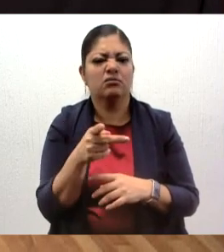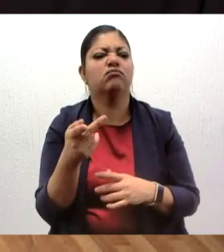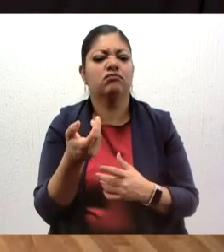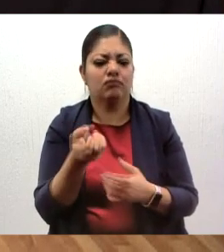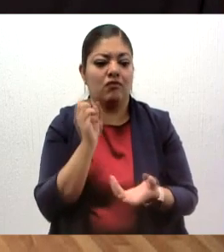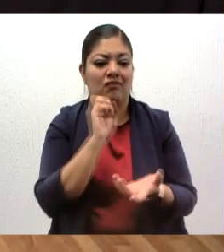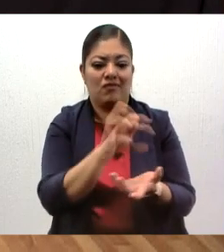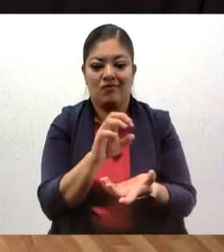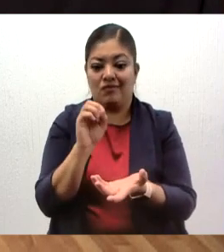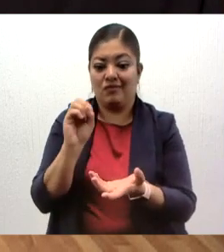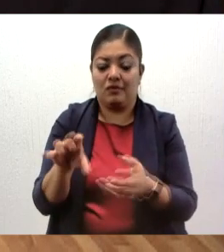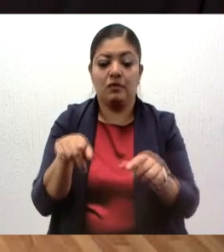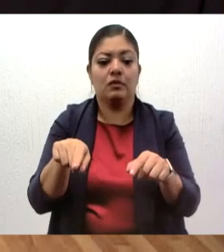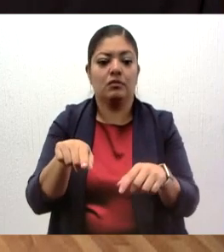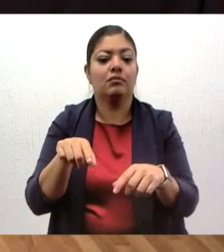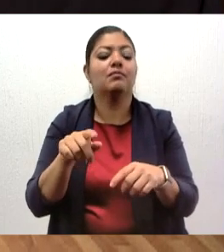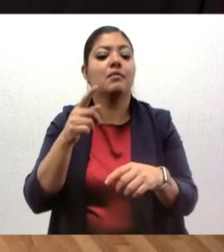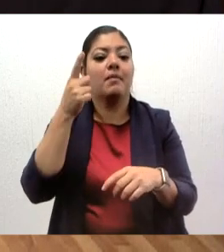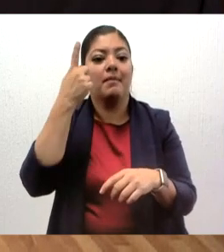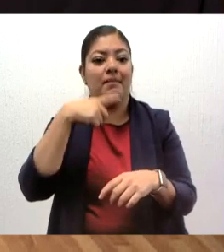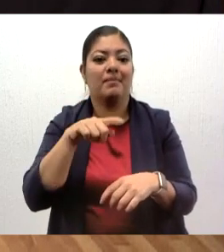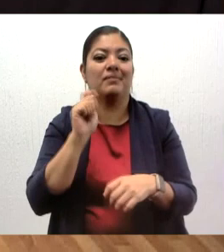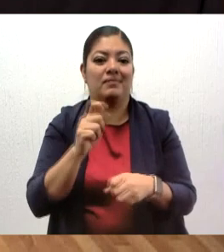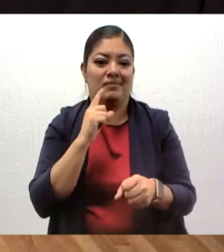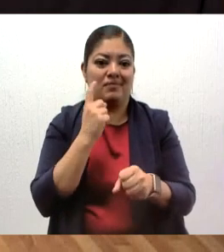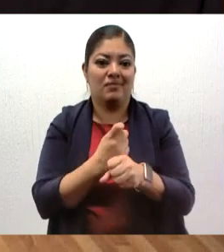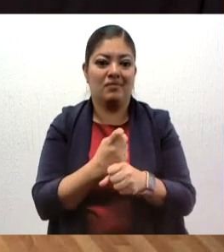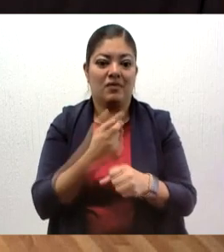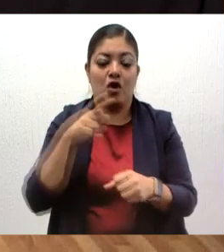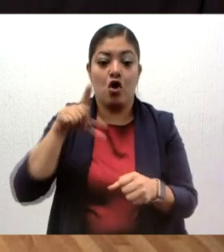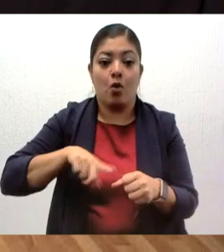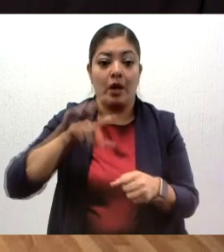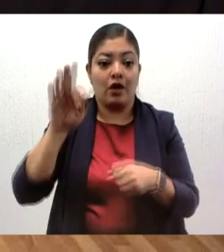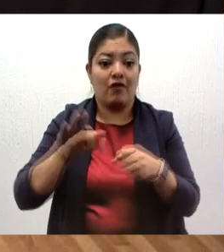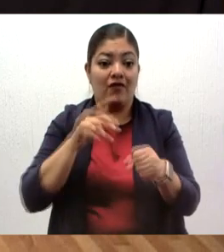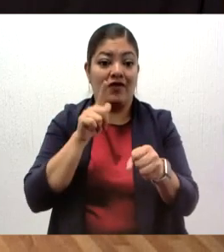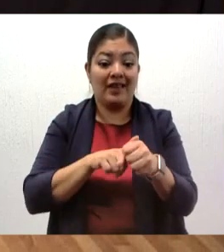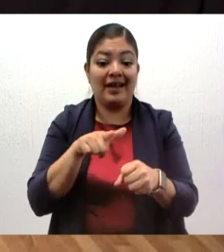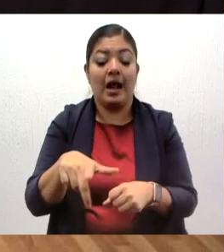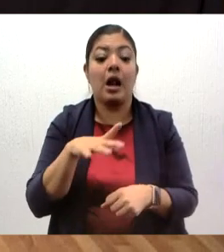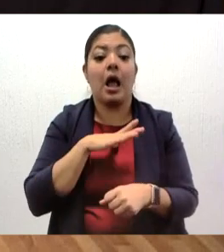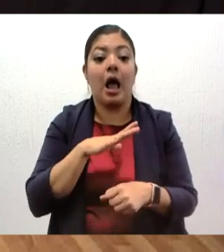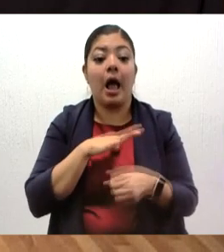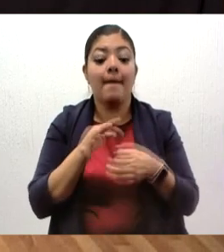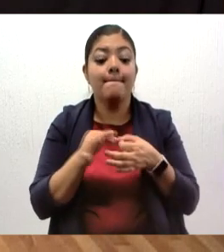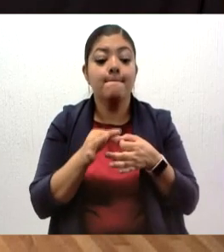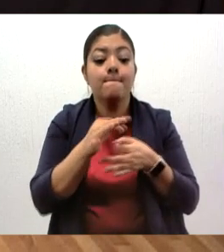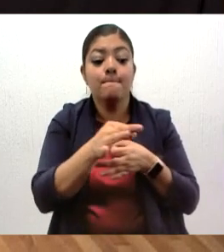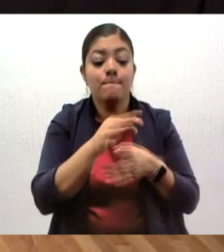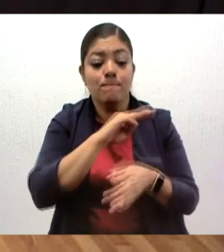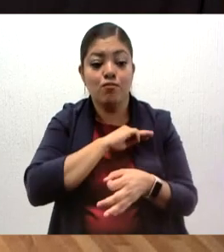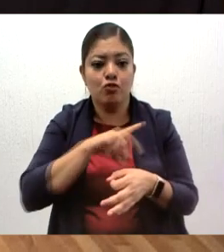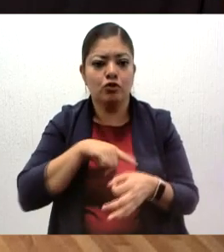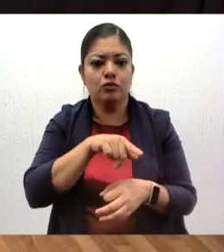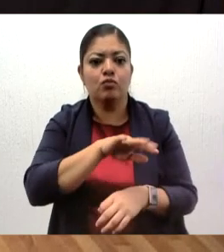cuales dada la indolencia del Gobierno Federal tienen los municipios posibilidad de acudir